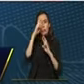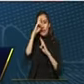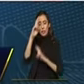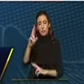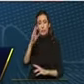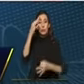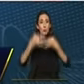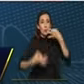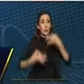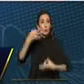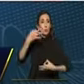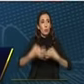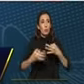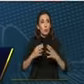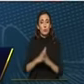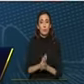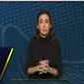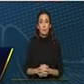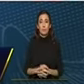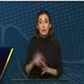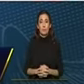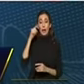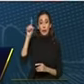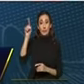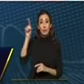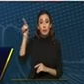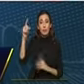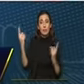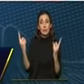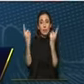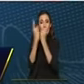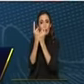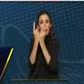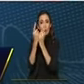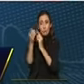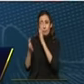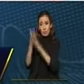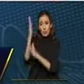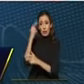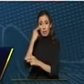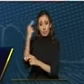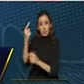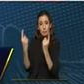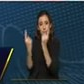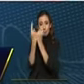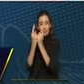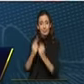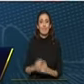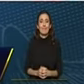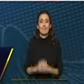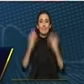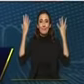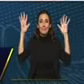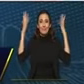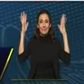de justicia, de derechos humanos. Allá, allá lo encontraréis. Si quieres la charla, allá está.